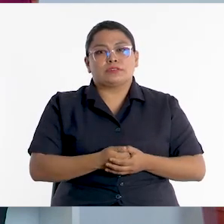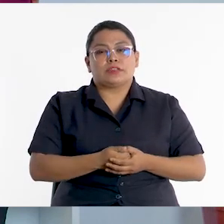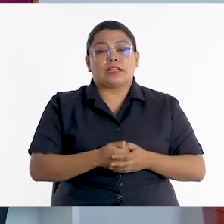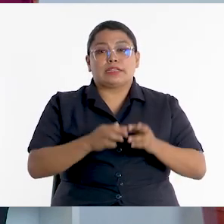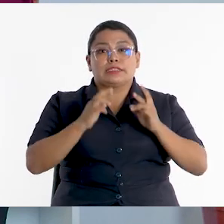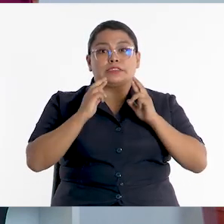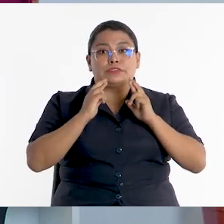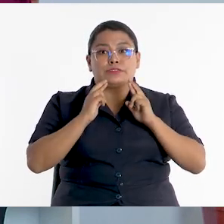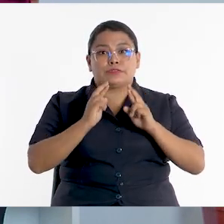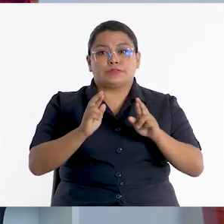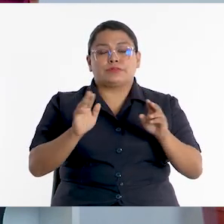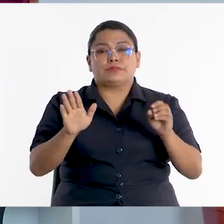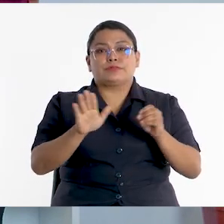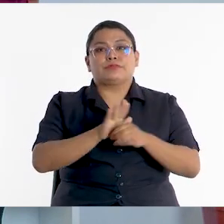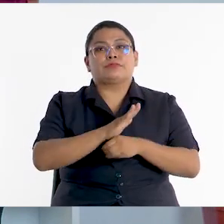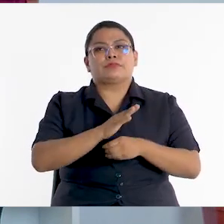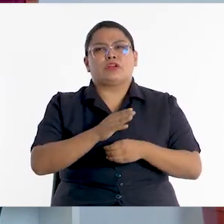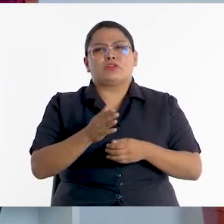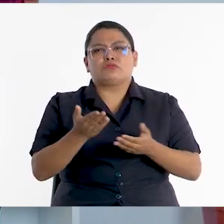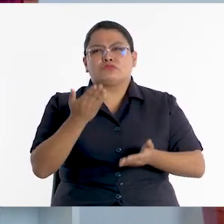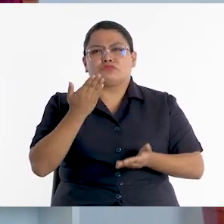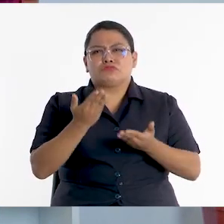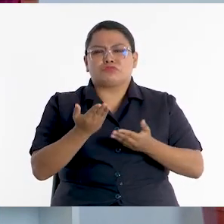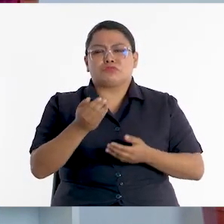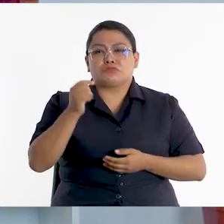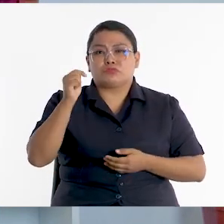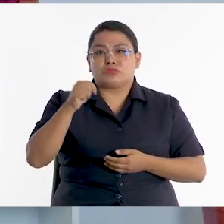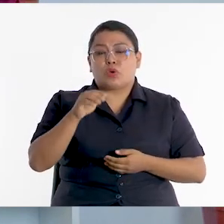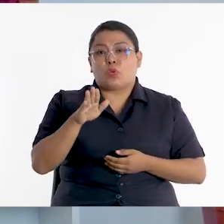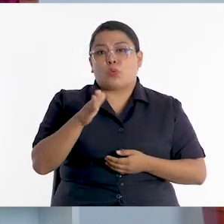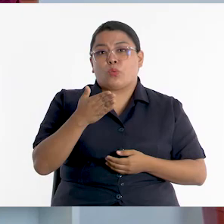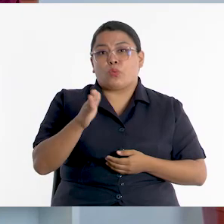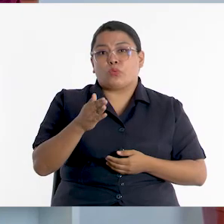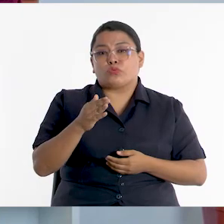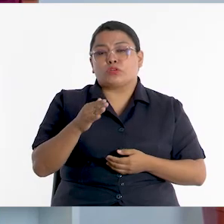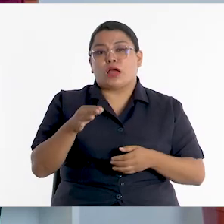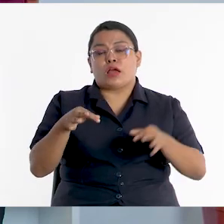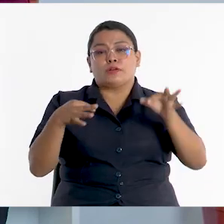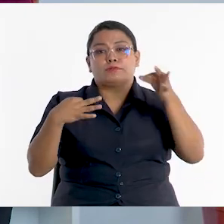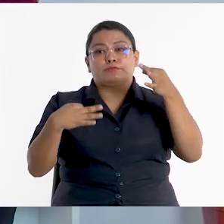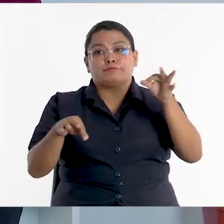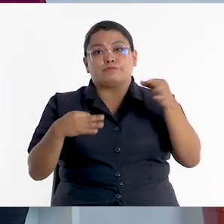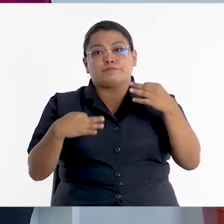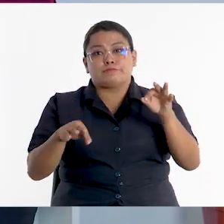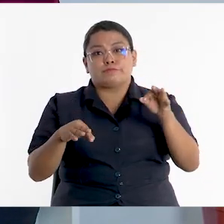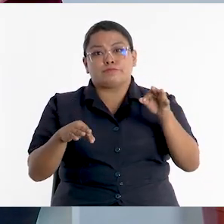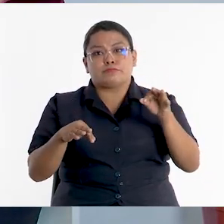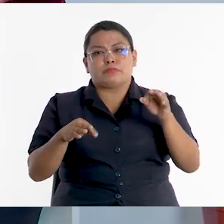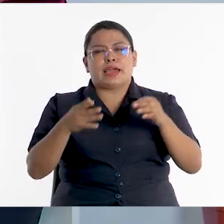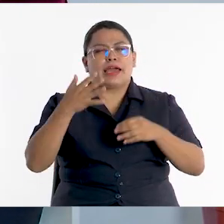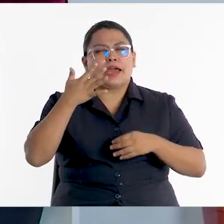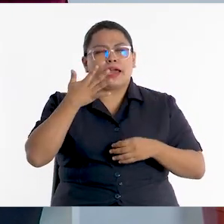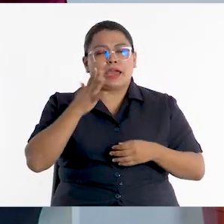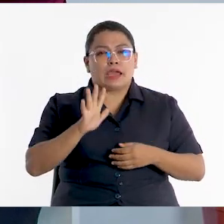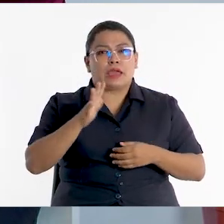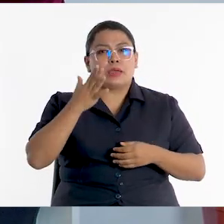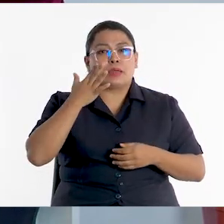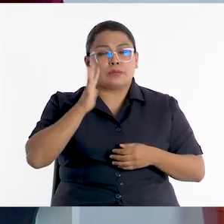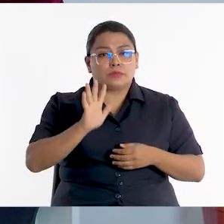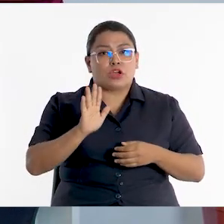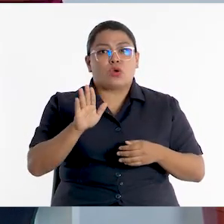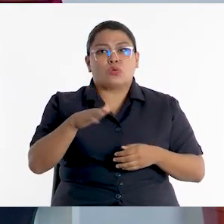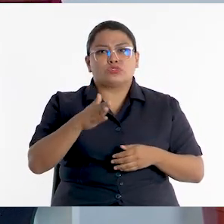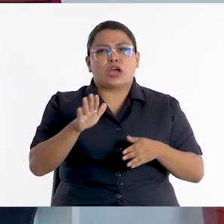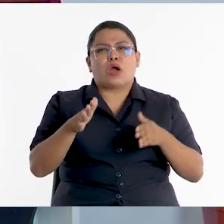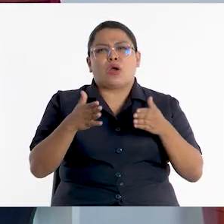producto. Ok. ¿Qué te parece, Doris, si utilizamos estas tarjetas como para ejemplificar cómo la